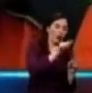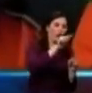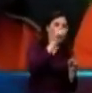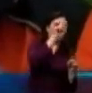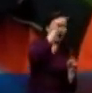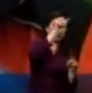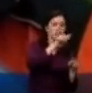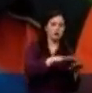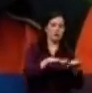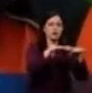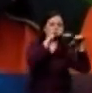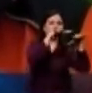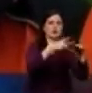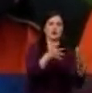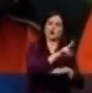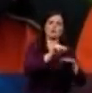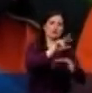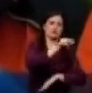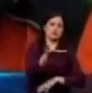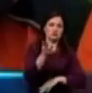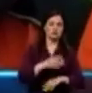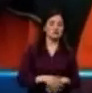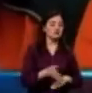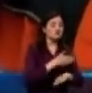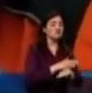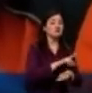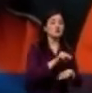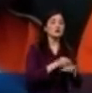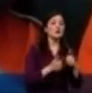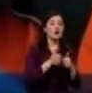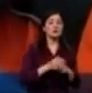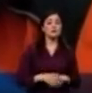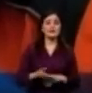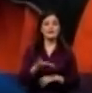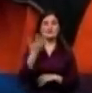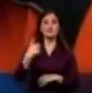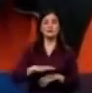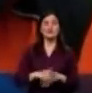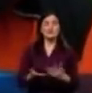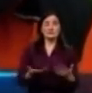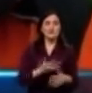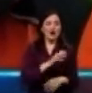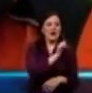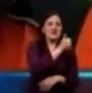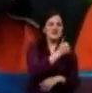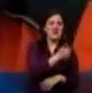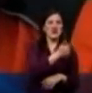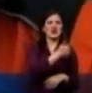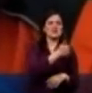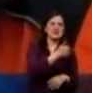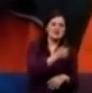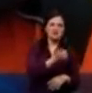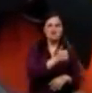que es un caudal que está ya sobre la cota de desbordamiento. Igual a... ¿Lo normal es? Oiga, lo normal en el río Tarqui no llega a tener ni 10 metros cúbicos por